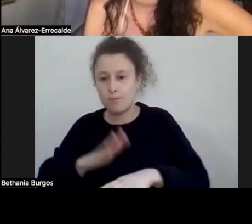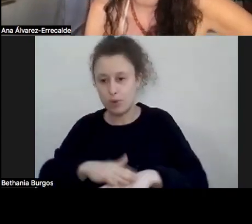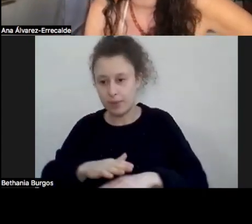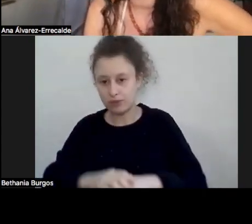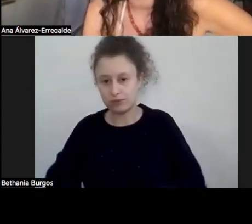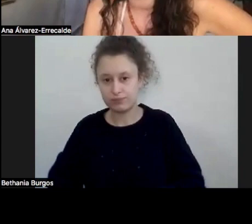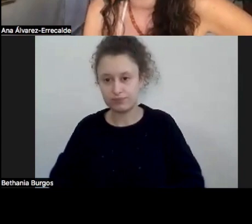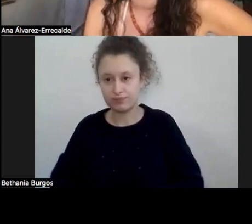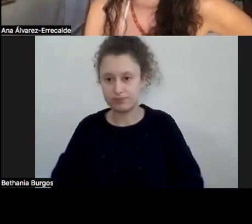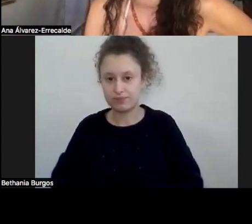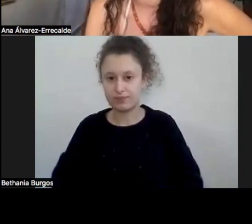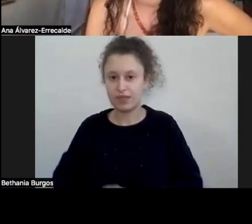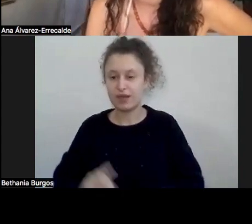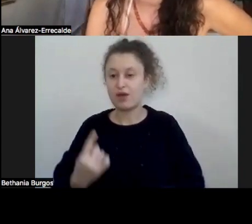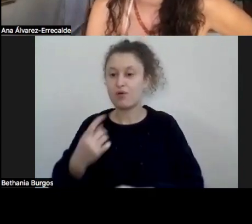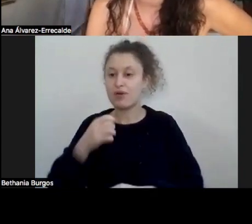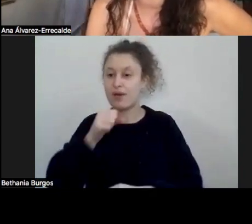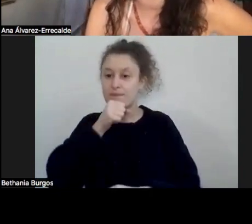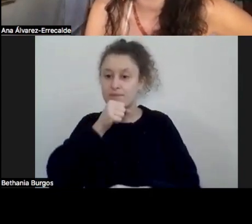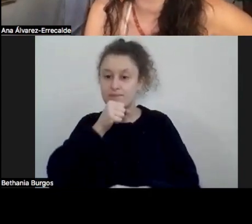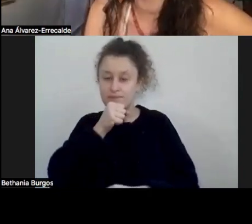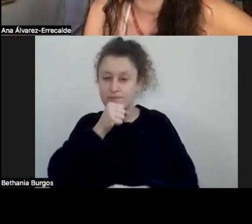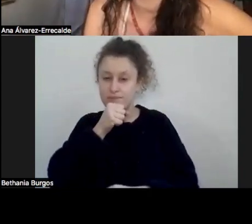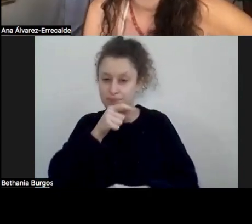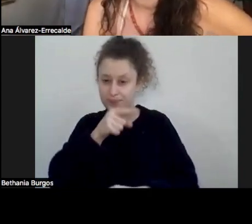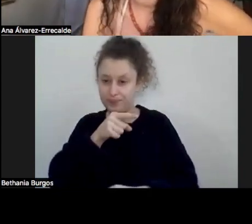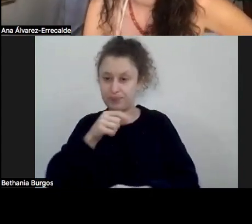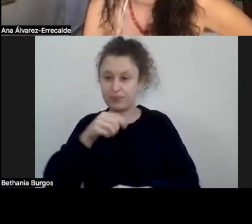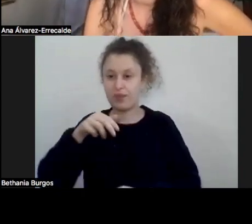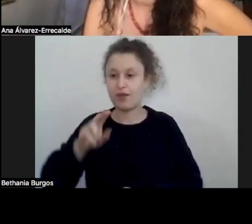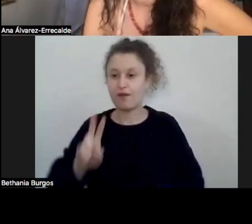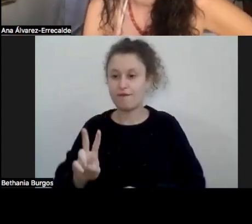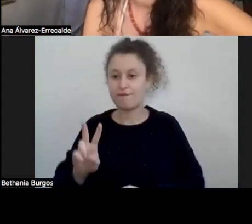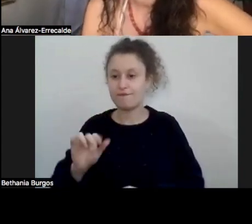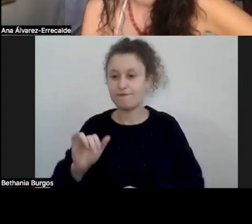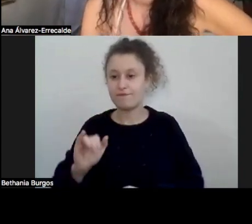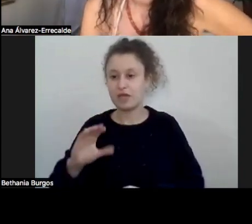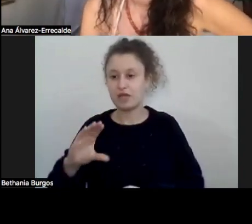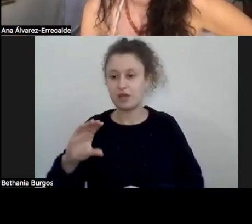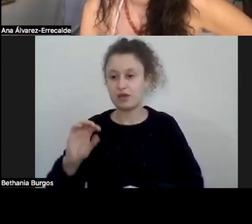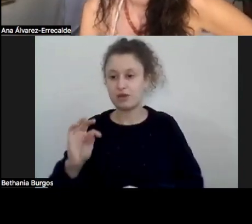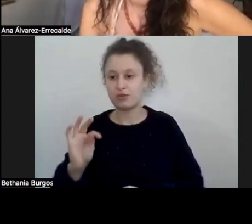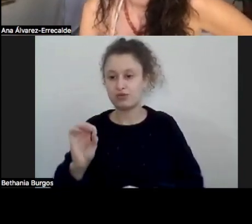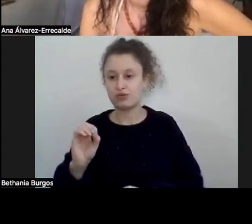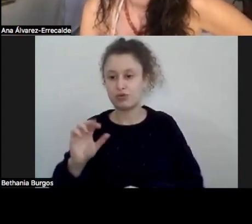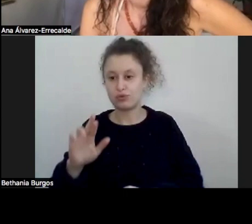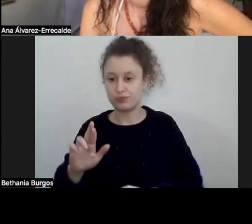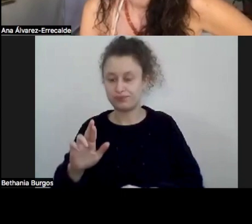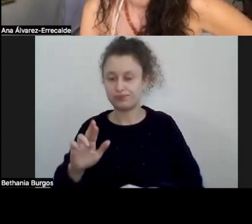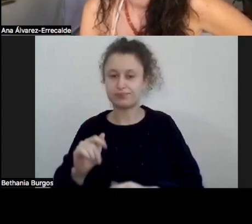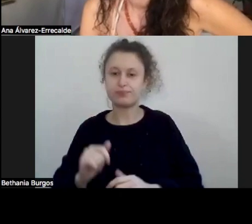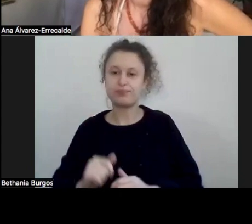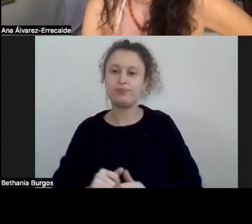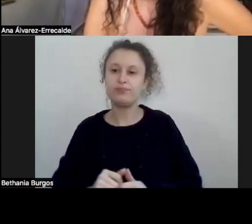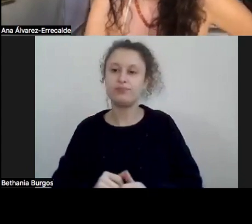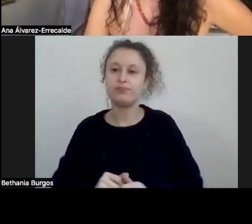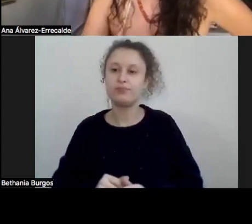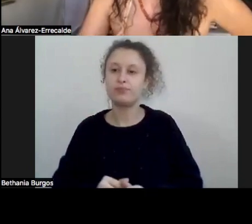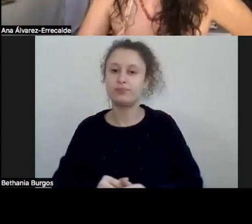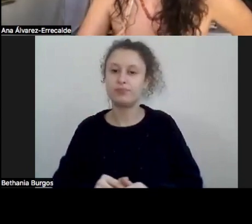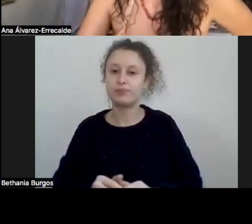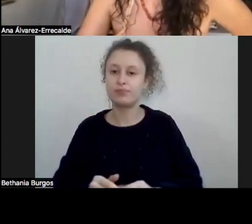Víctor, que forma parte de la Asociación Alzheimer's Cataluña como usuario. Y